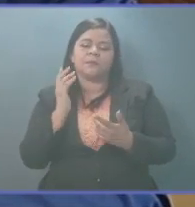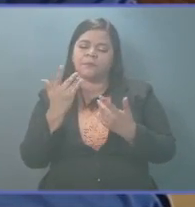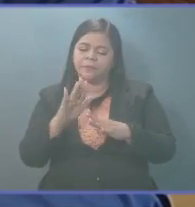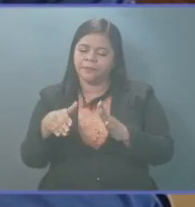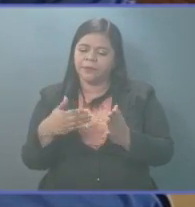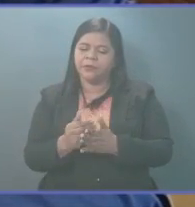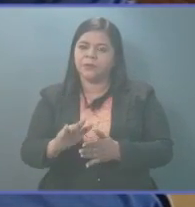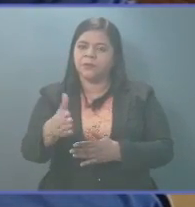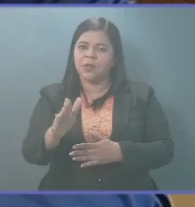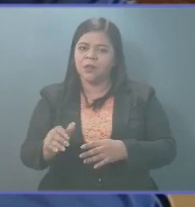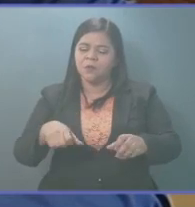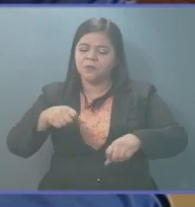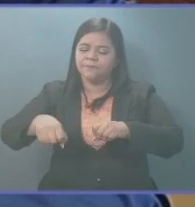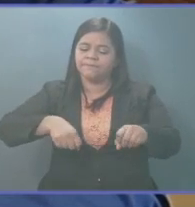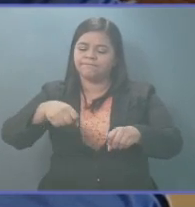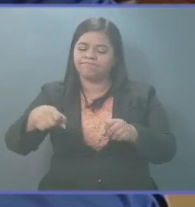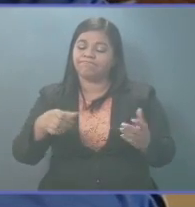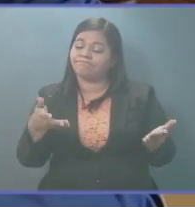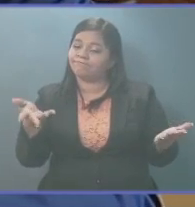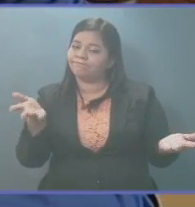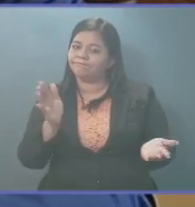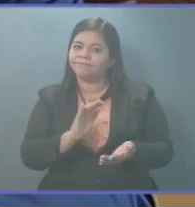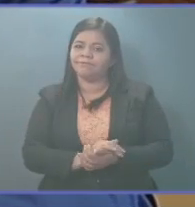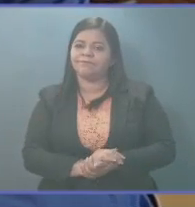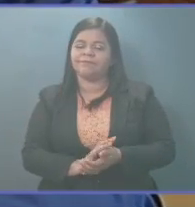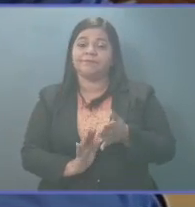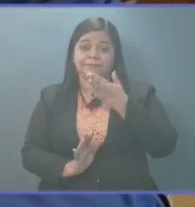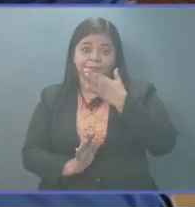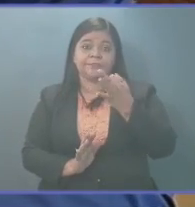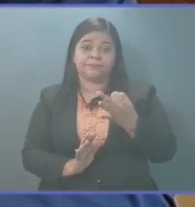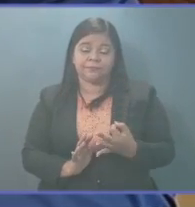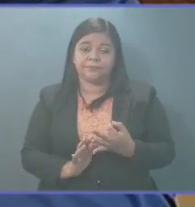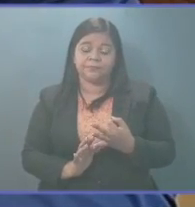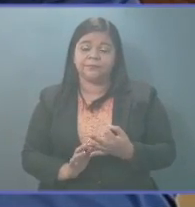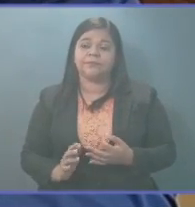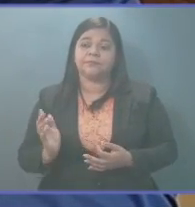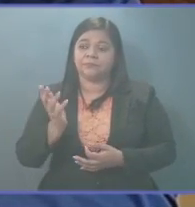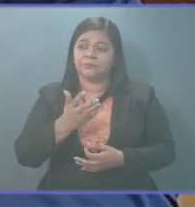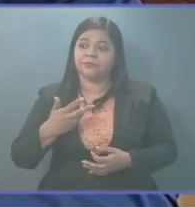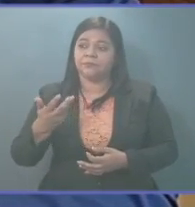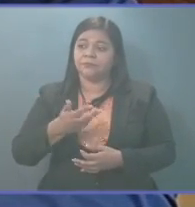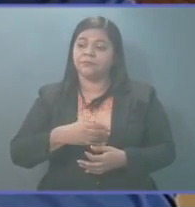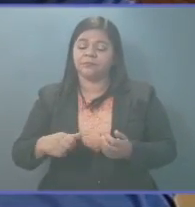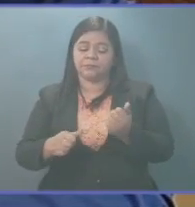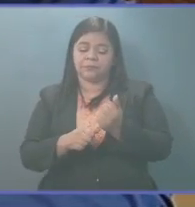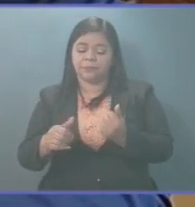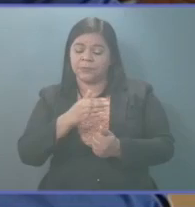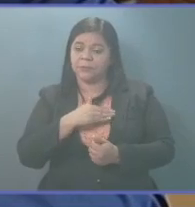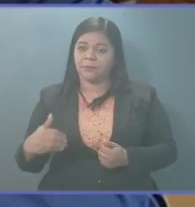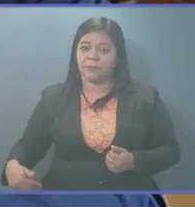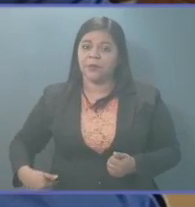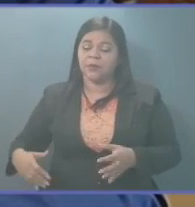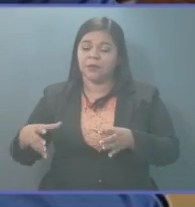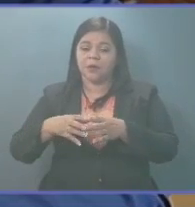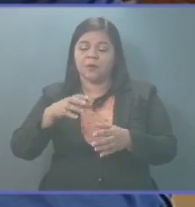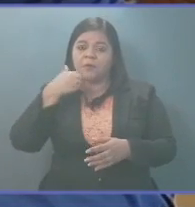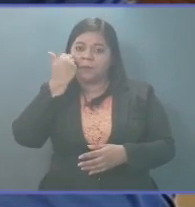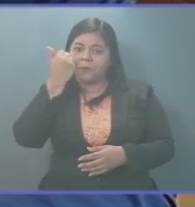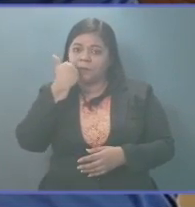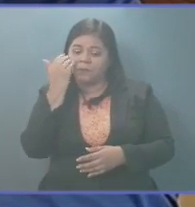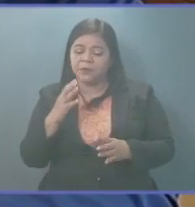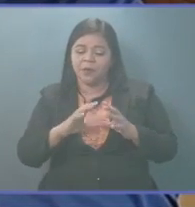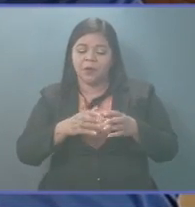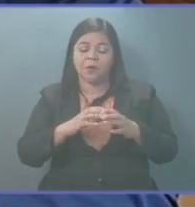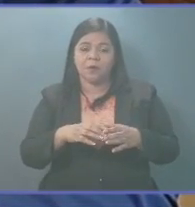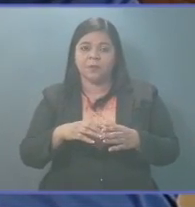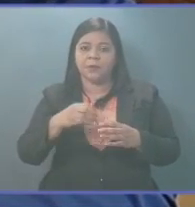estas bicicletas. Así que, de verdad, que como vicepresidente del Grupo Parlamentario de Jóvenes y relator de la Comisión de